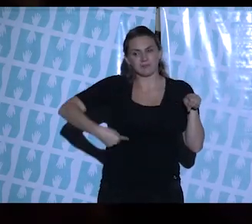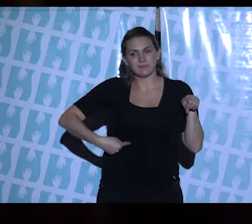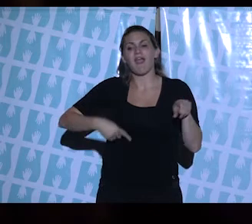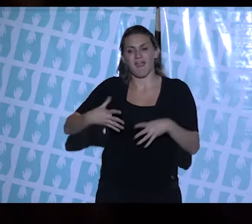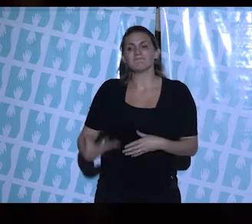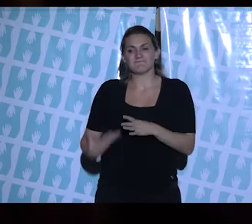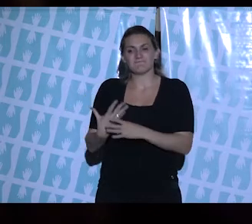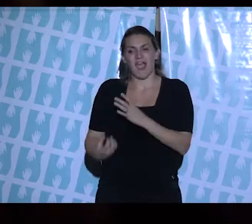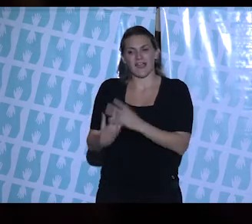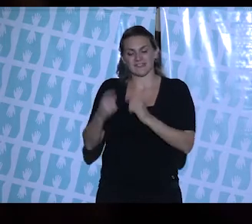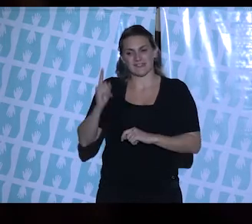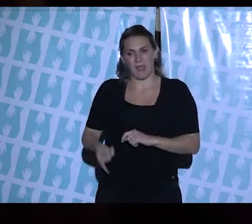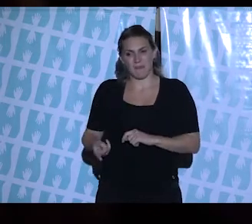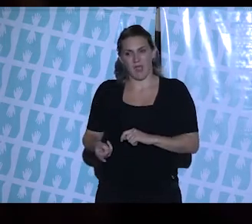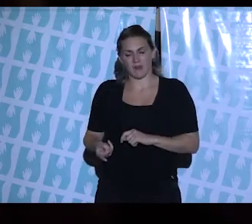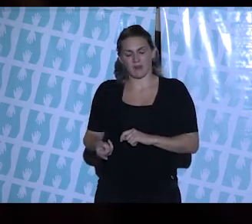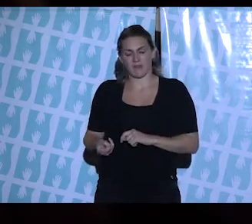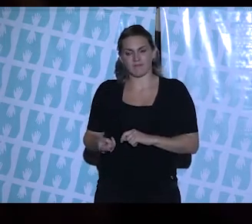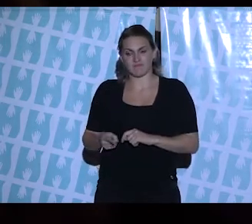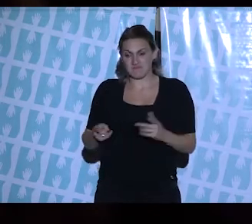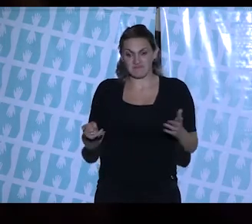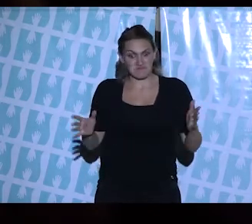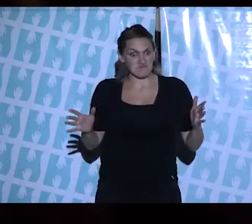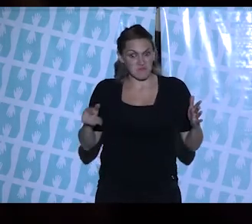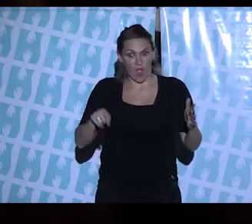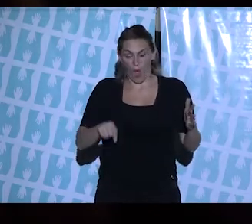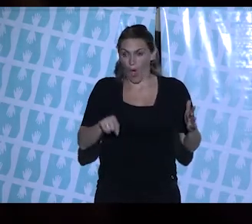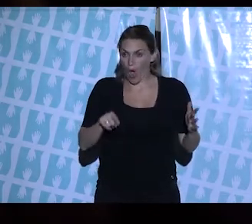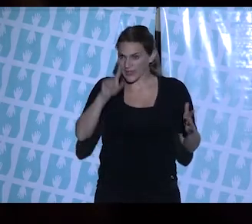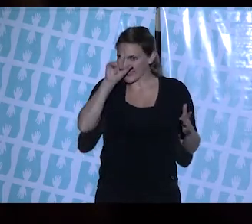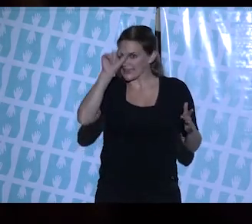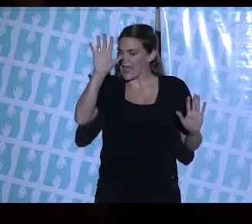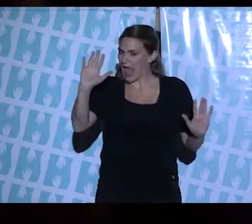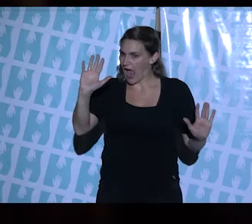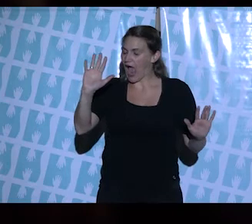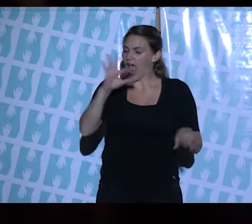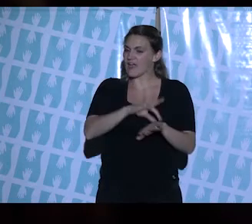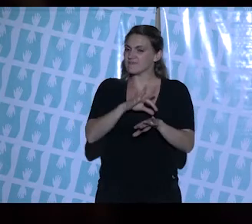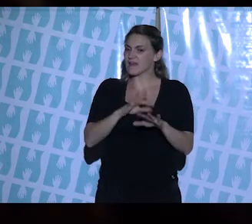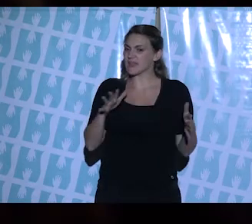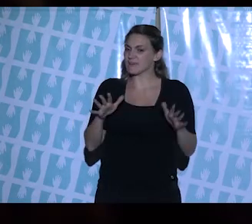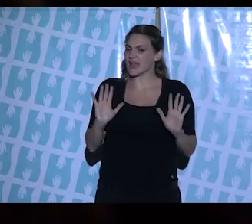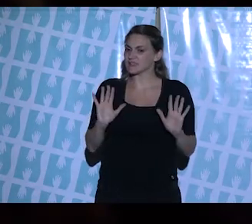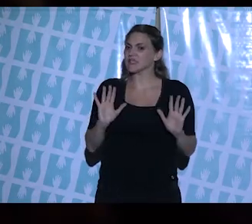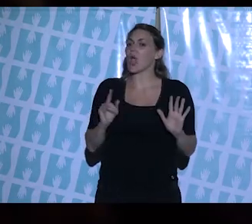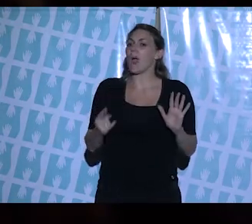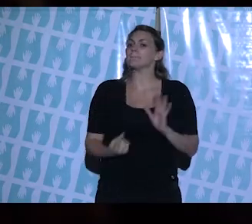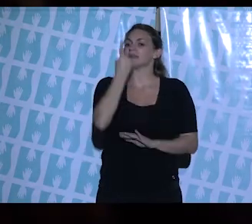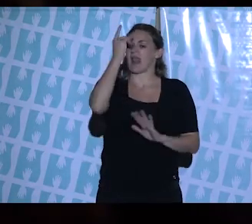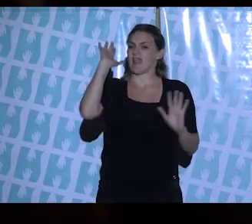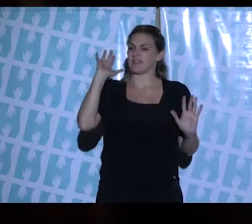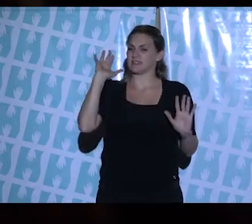Esto es tan así que en este momento una de las hipótesis es que la enfermedad de Parkinson comienza en el